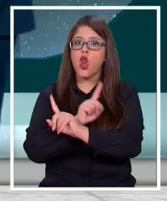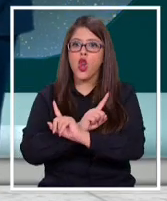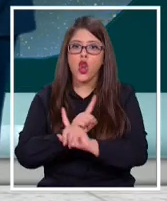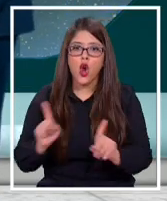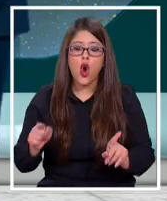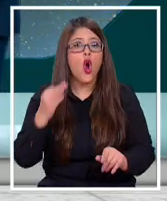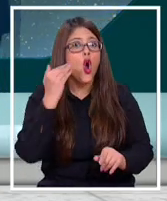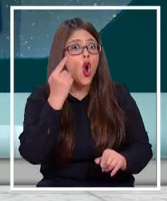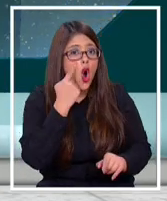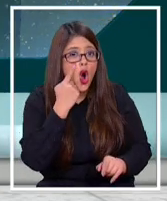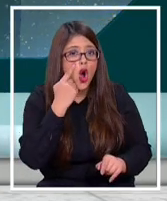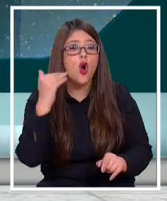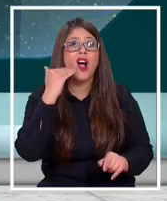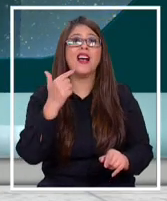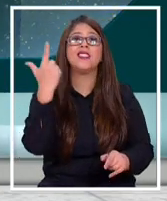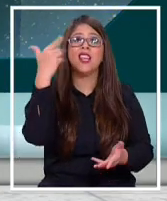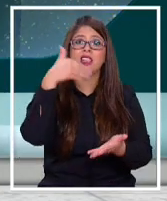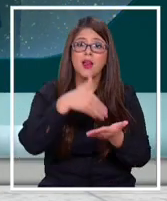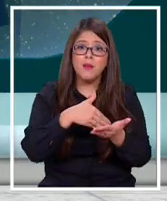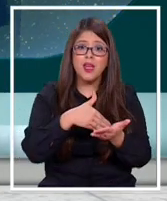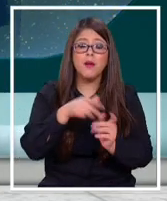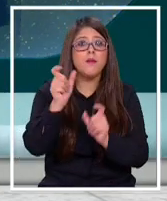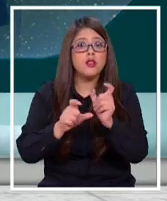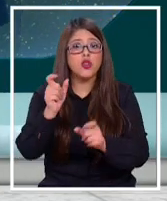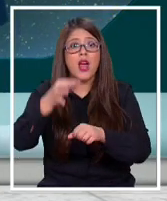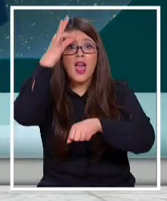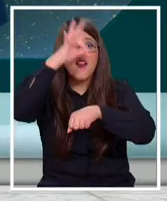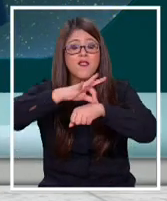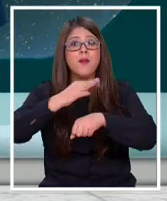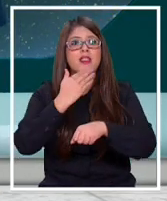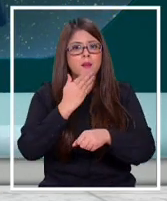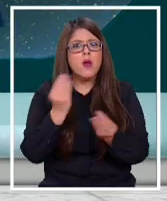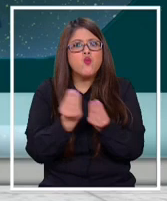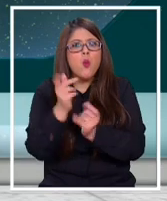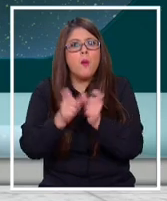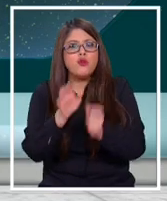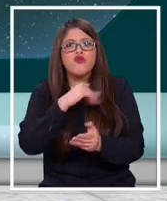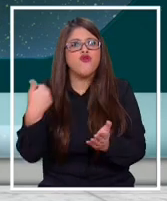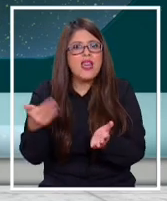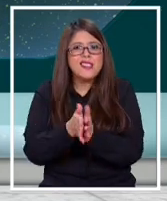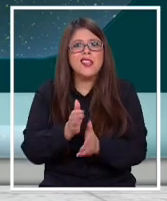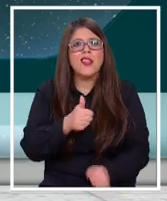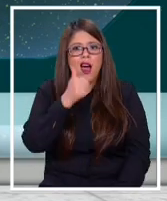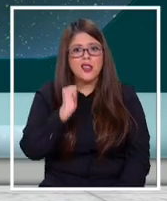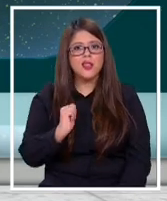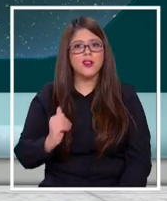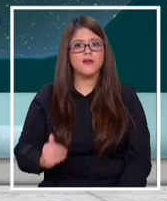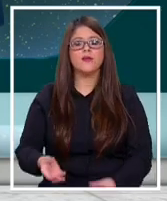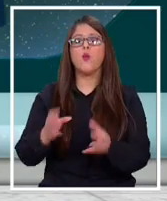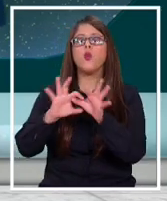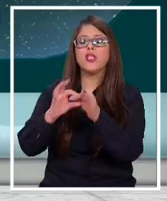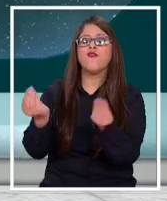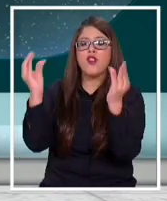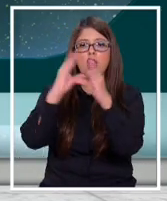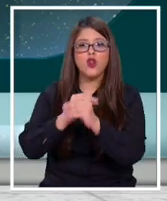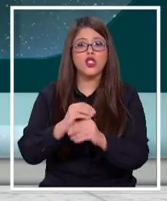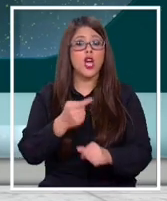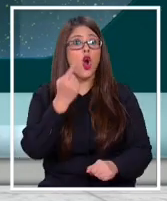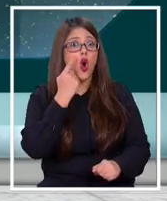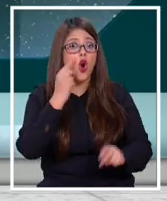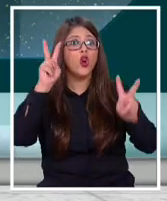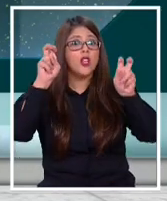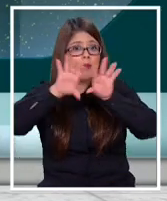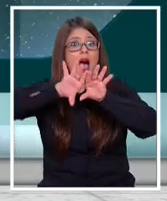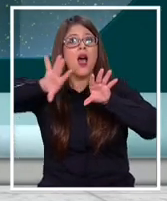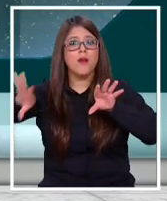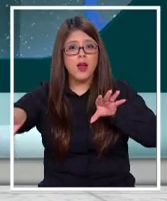estamos con 7.000 casos y 170 personas muertas reportadas en las últimas 24 horas. Evidentemente que no. Pascal, muchas gracias. Gracias a ti, buenas noches. Buenas noches. Atención con la siguiente